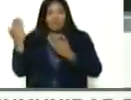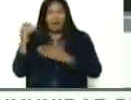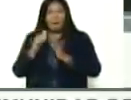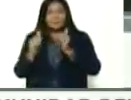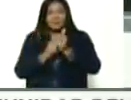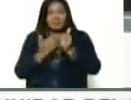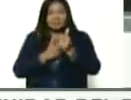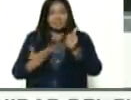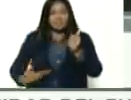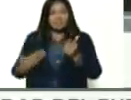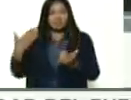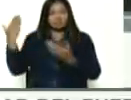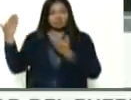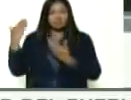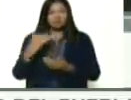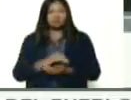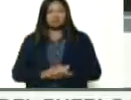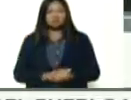favor